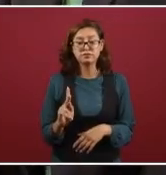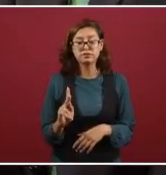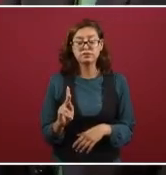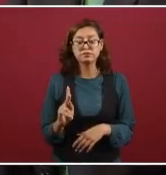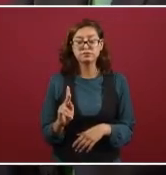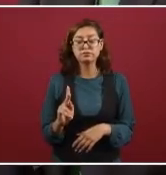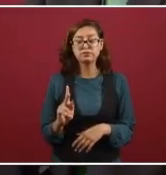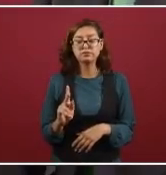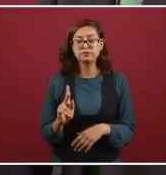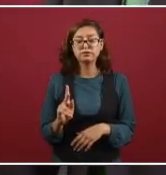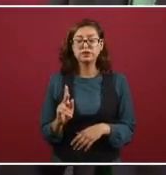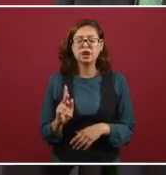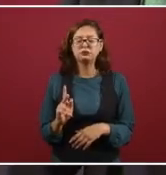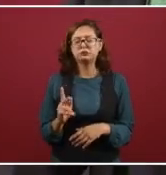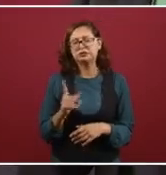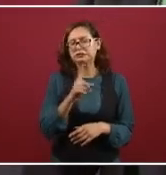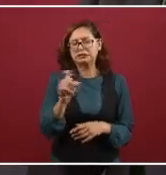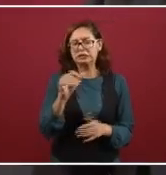un poco menos,